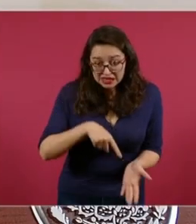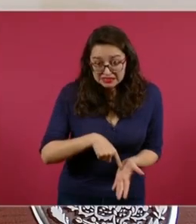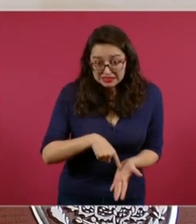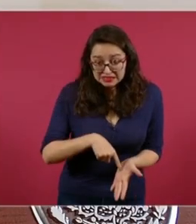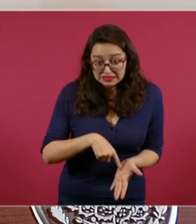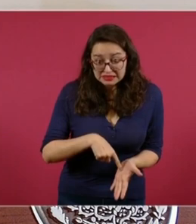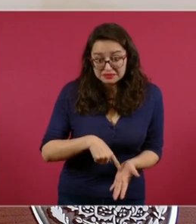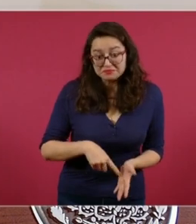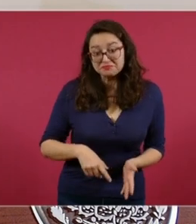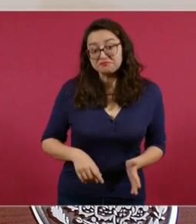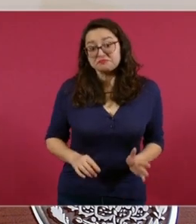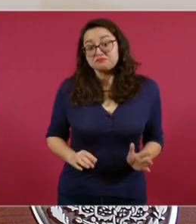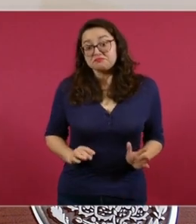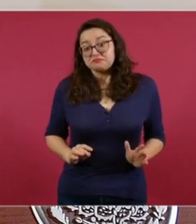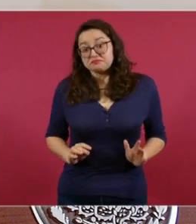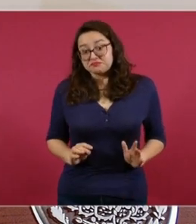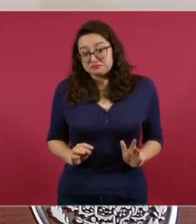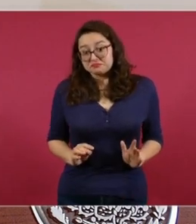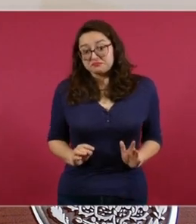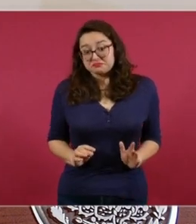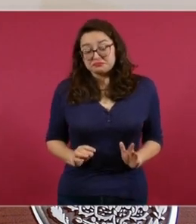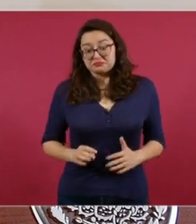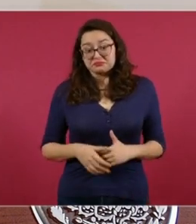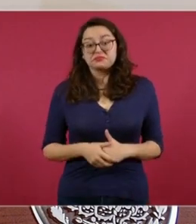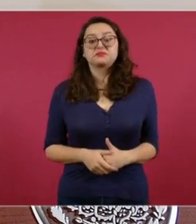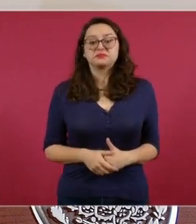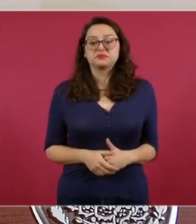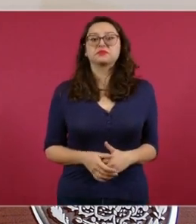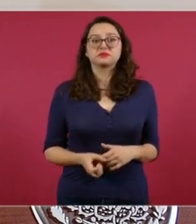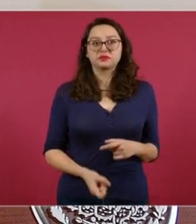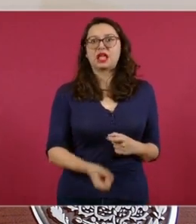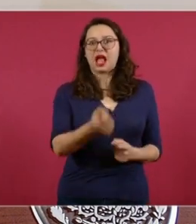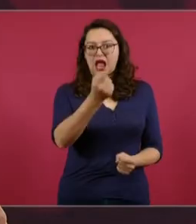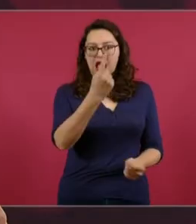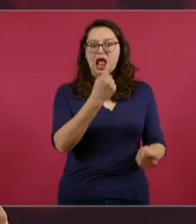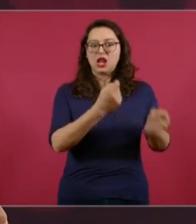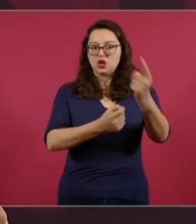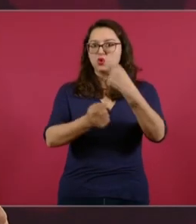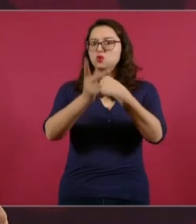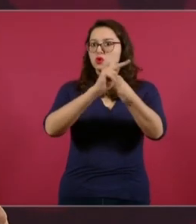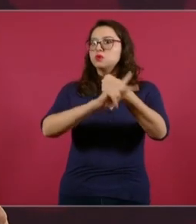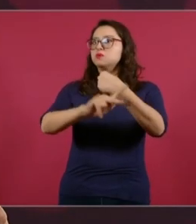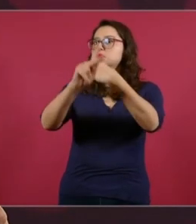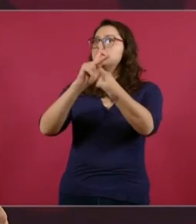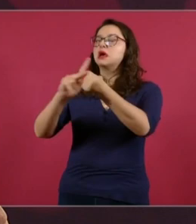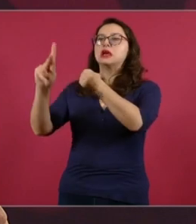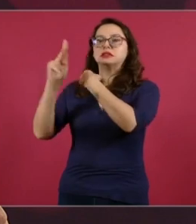En algunos países del mundo sí está regresando.